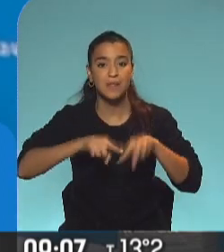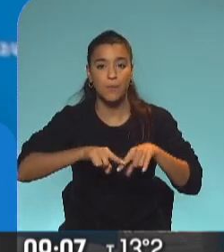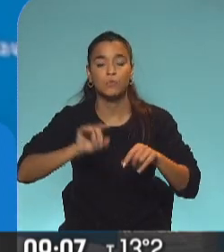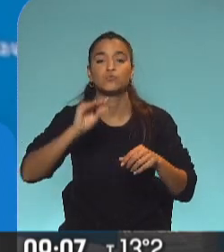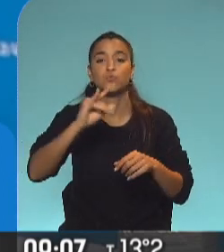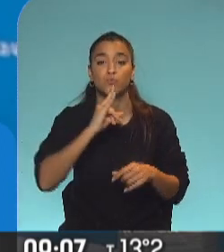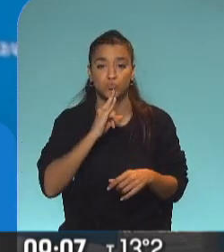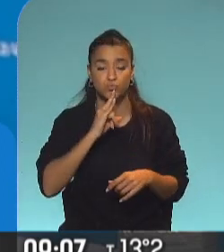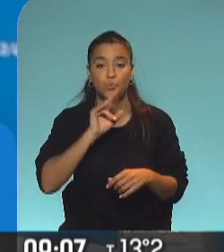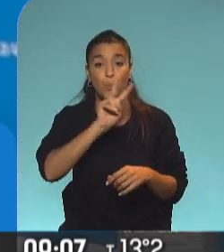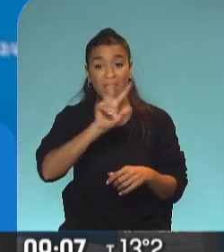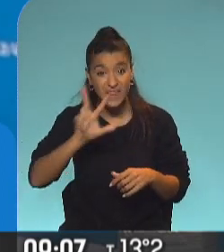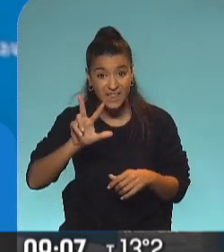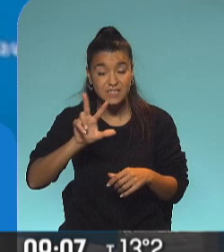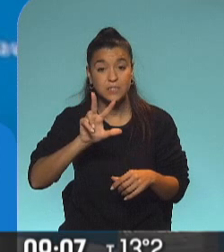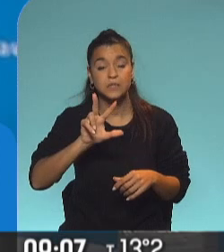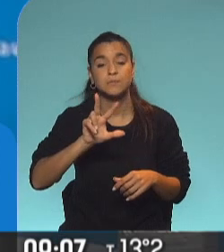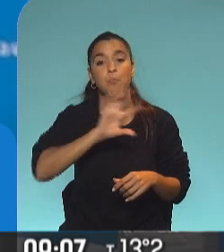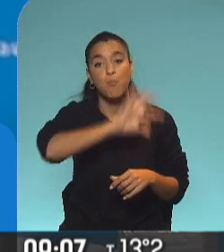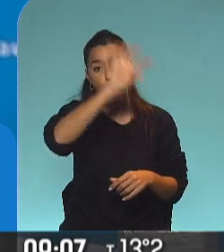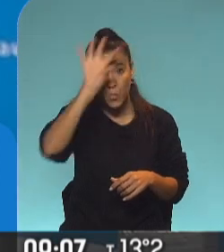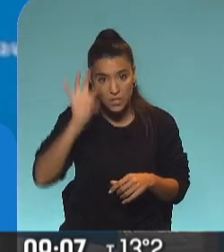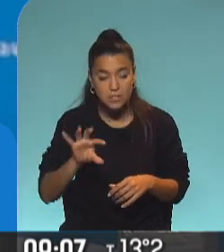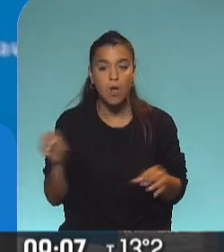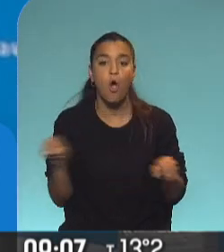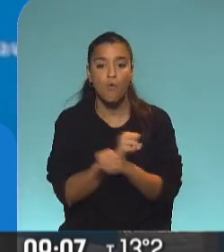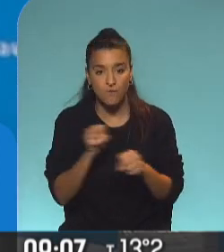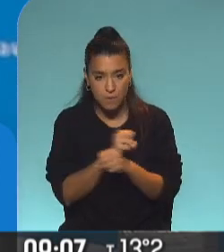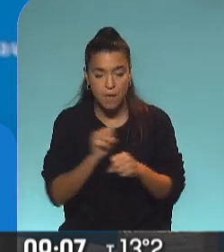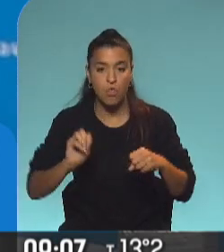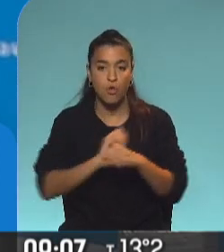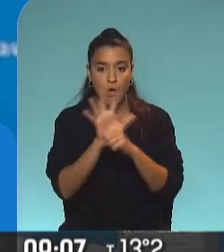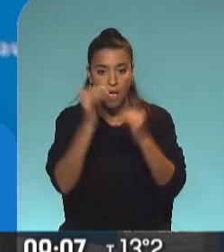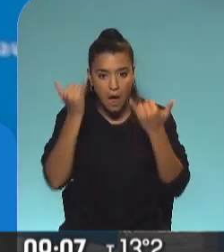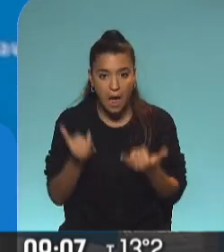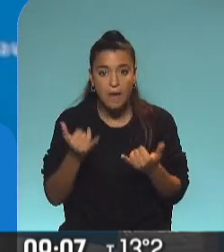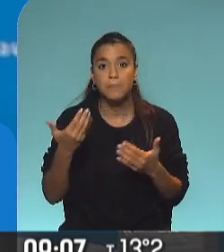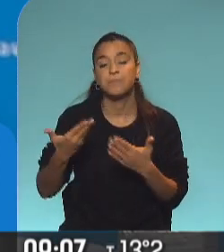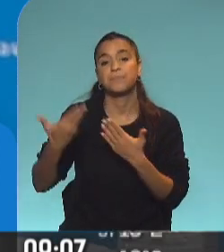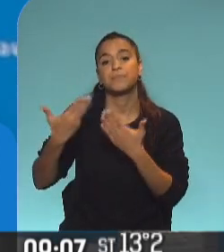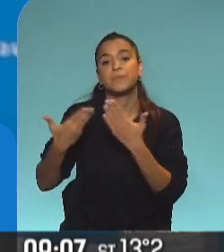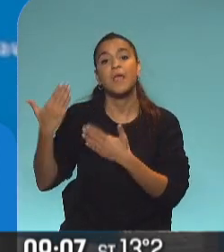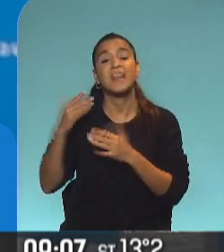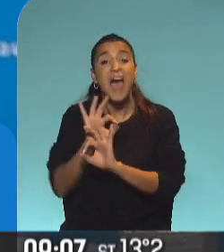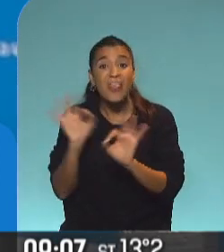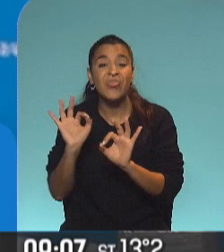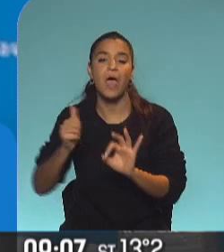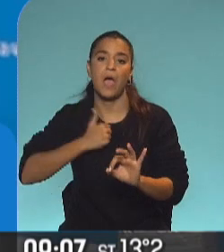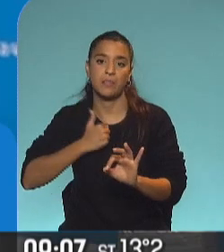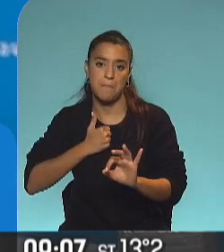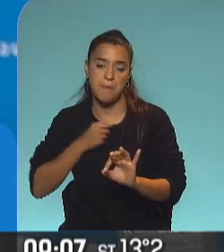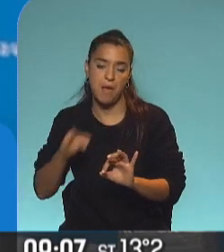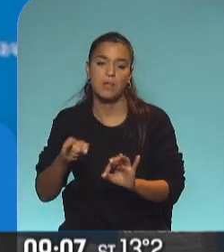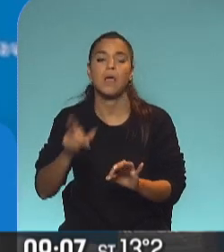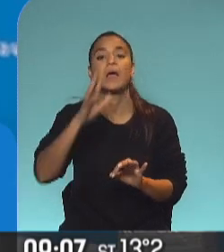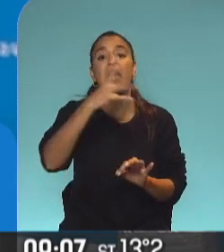Chubut. 23 son las provincias que han confirmado casos. Sin casos permanece Catamarca, y más de